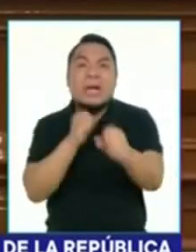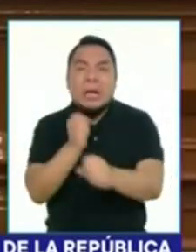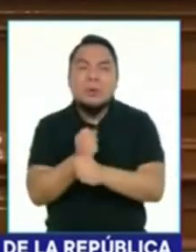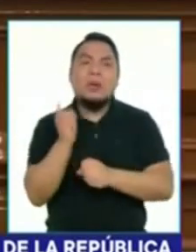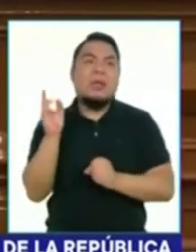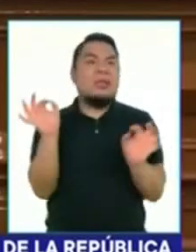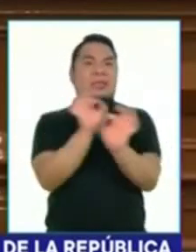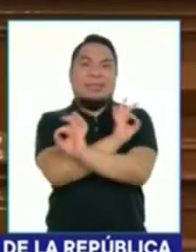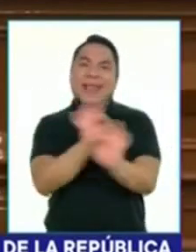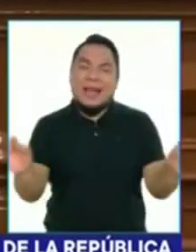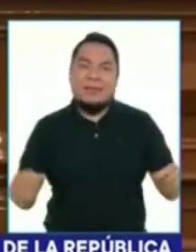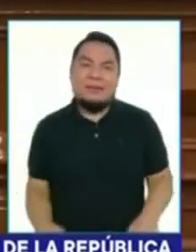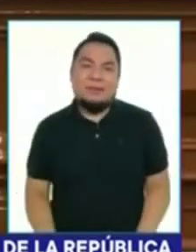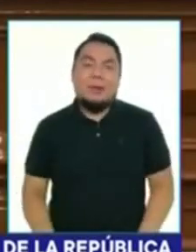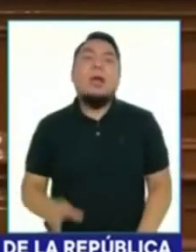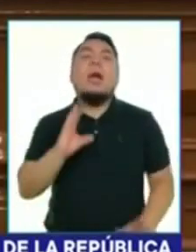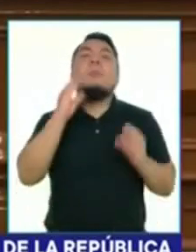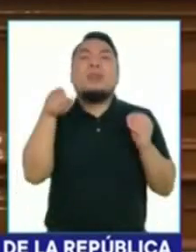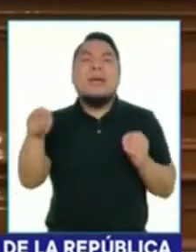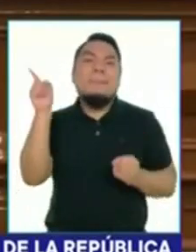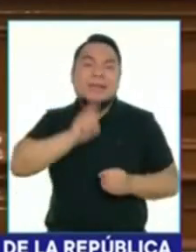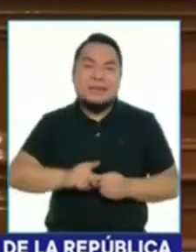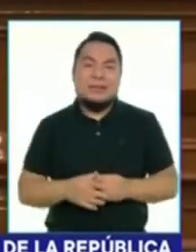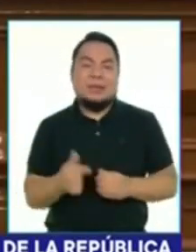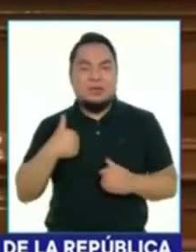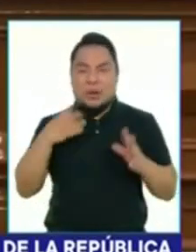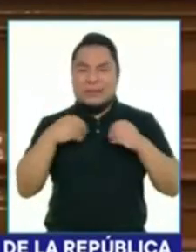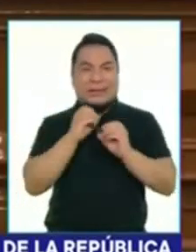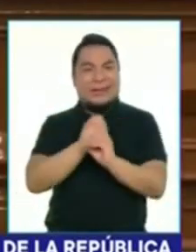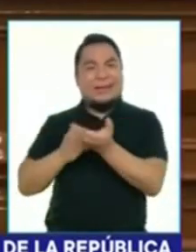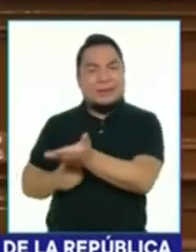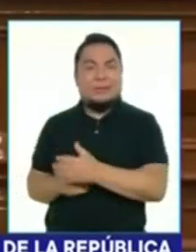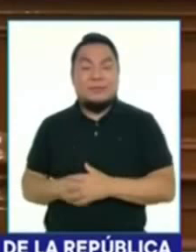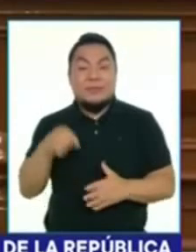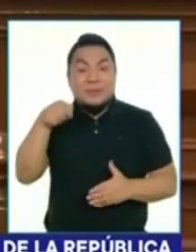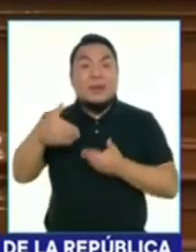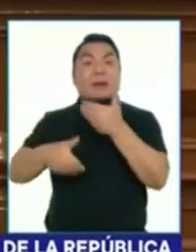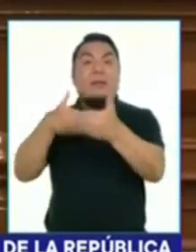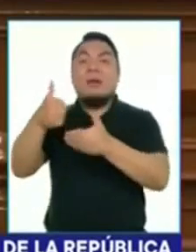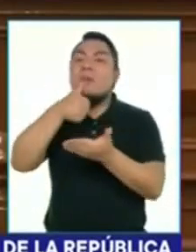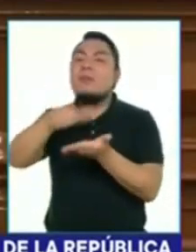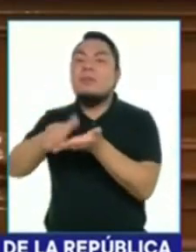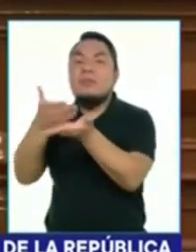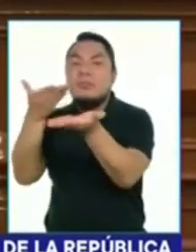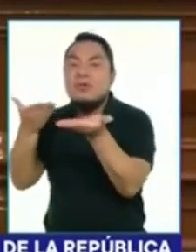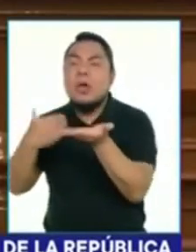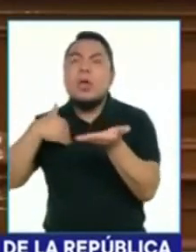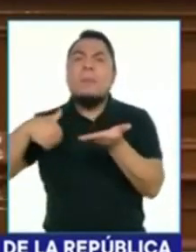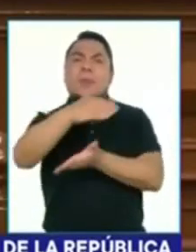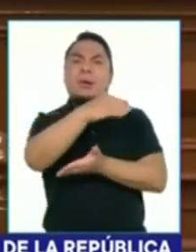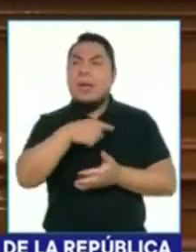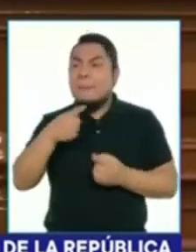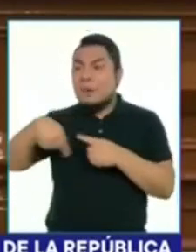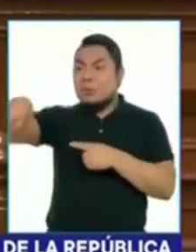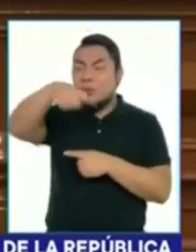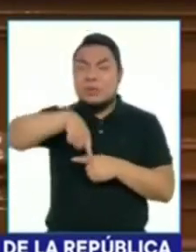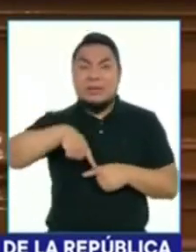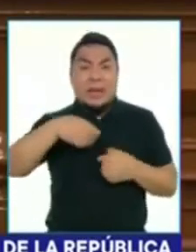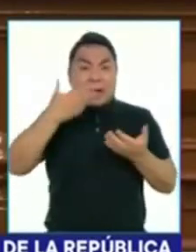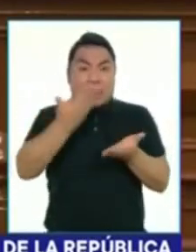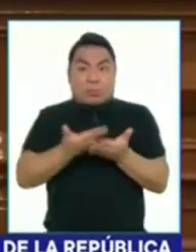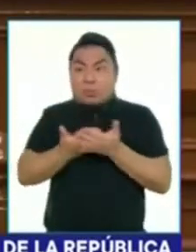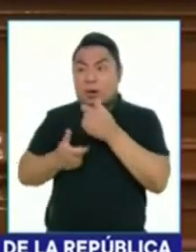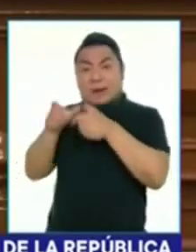que rechazo tajantemente. Aquí se inicia un proceso de vacancia sin investigar